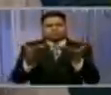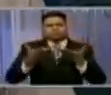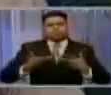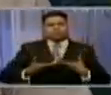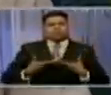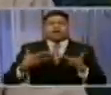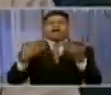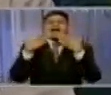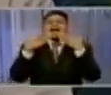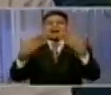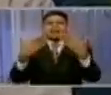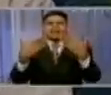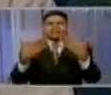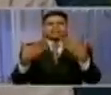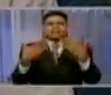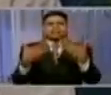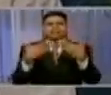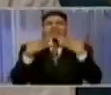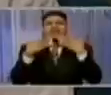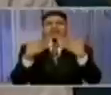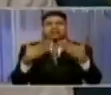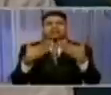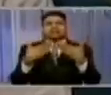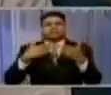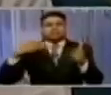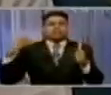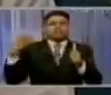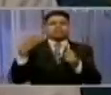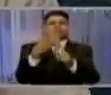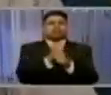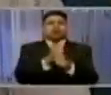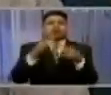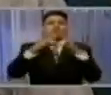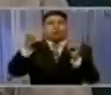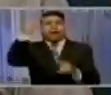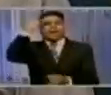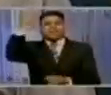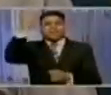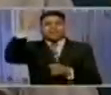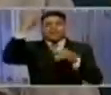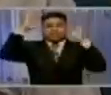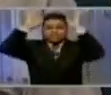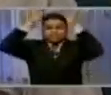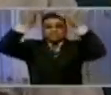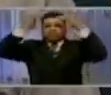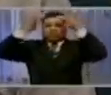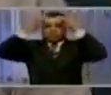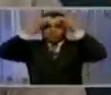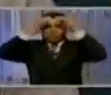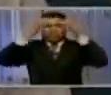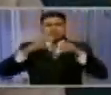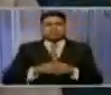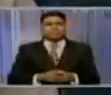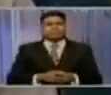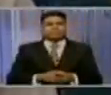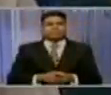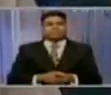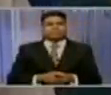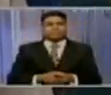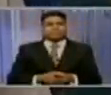Gracias por haber rescatado el legado pedagógico de Simón Rodríguez, el Robinson de América, el Sócrates de